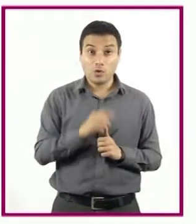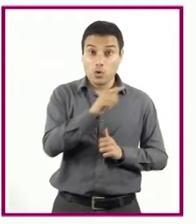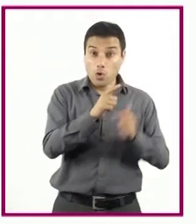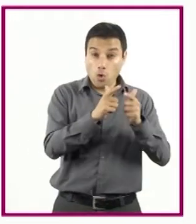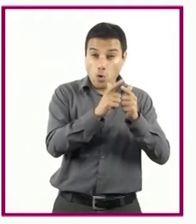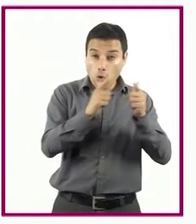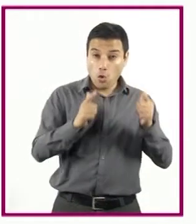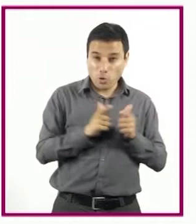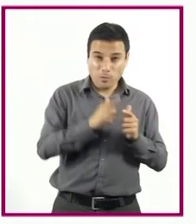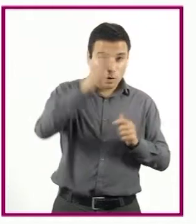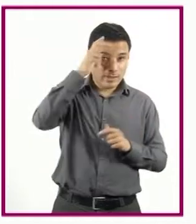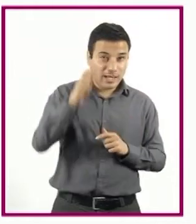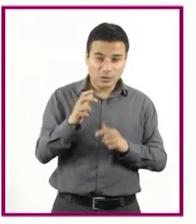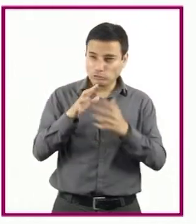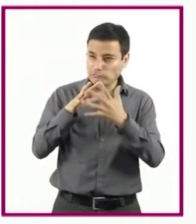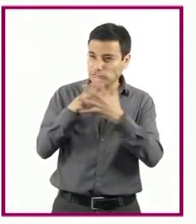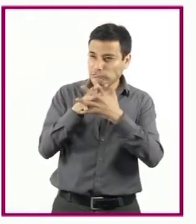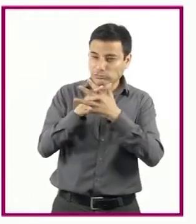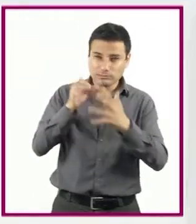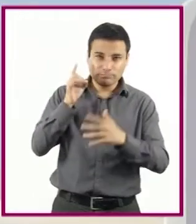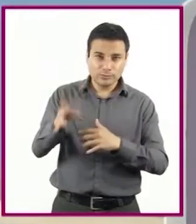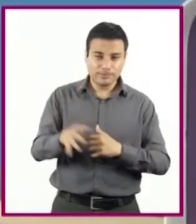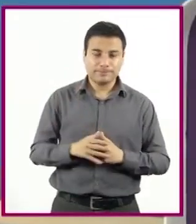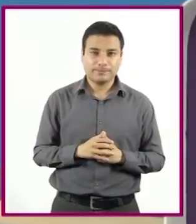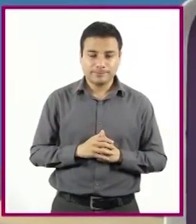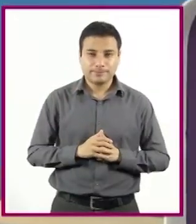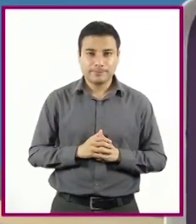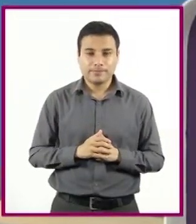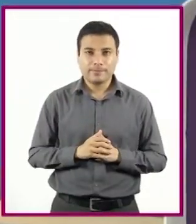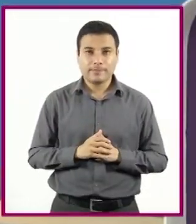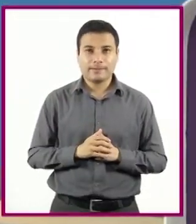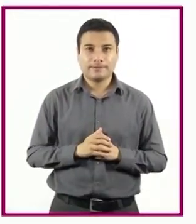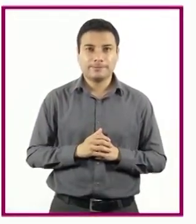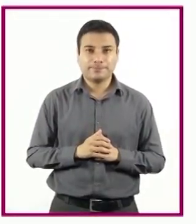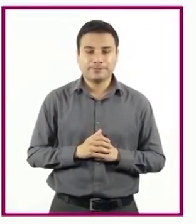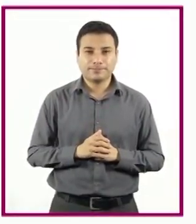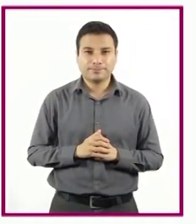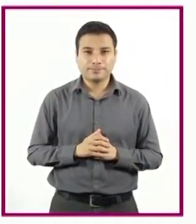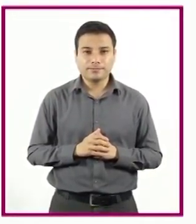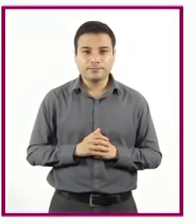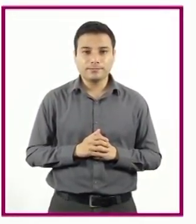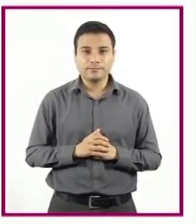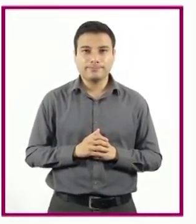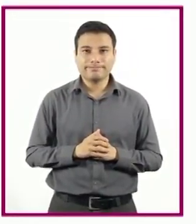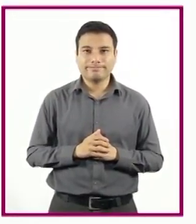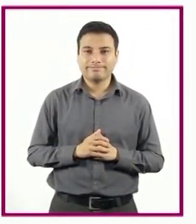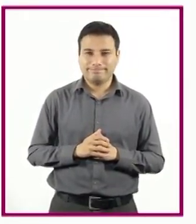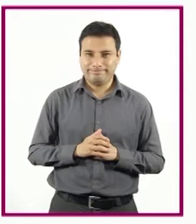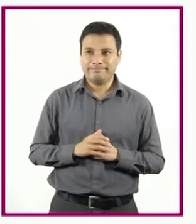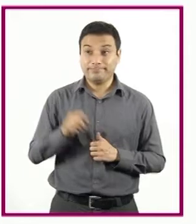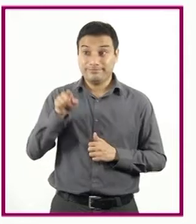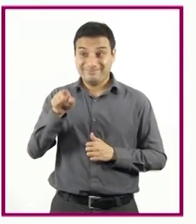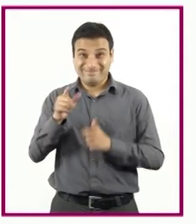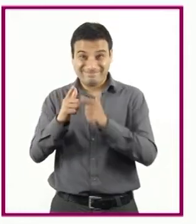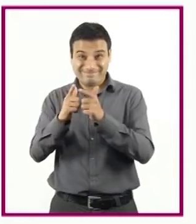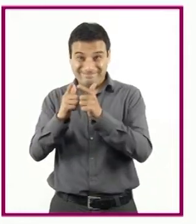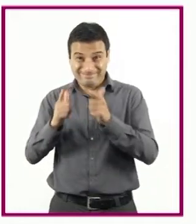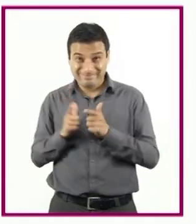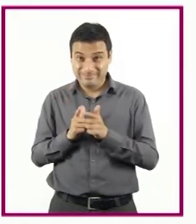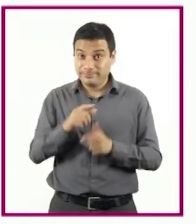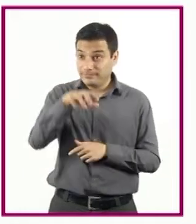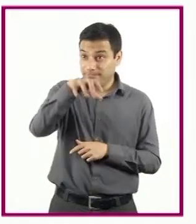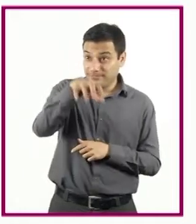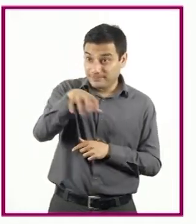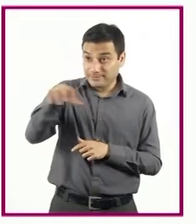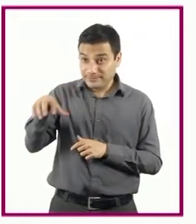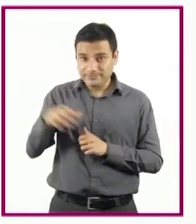miles del ejército insurgente. El parte de guerra de Torcuato Trujillo nos permite conocer un